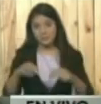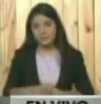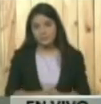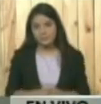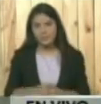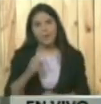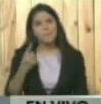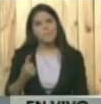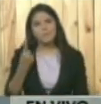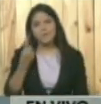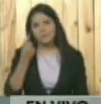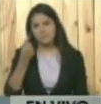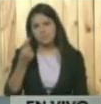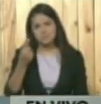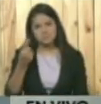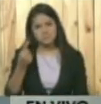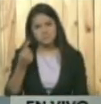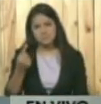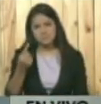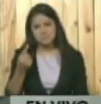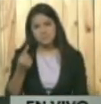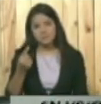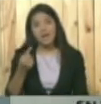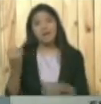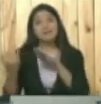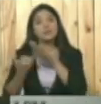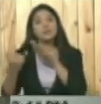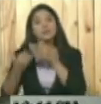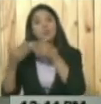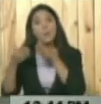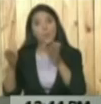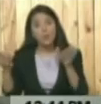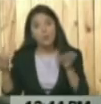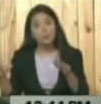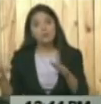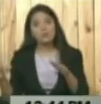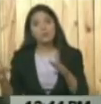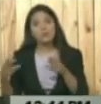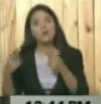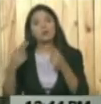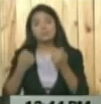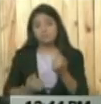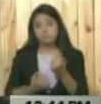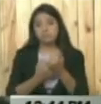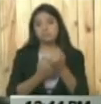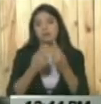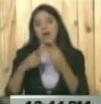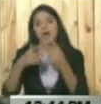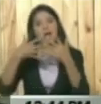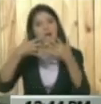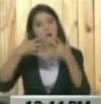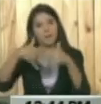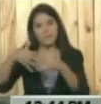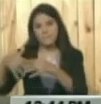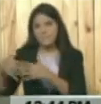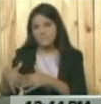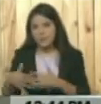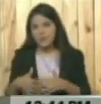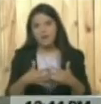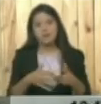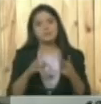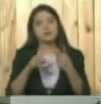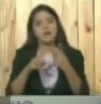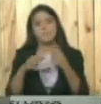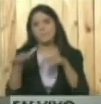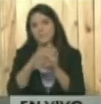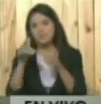primer lugar, la ejecución de entes públicos comprometidos con el proyecto, empresas públicas, diversos